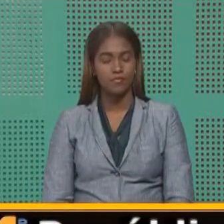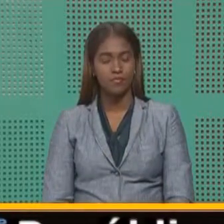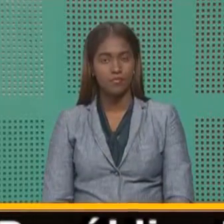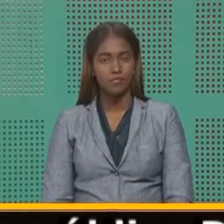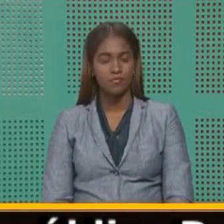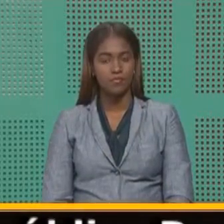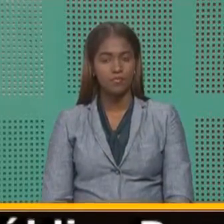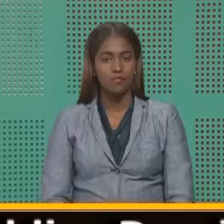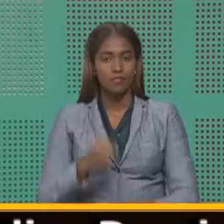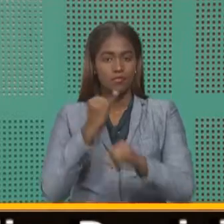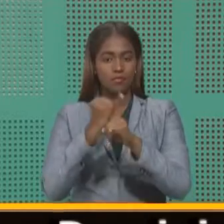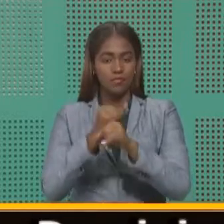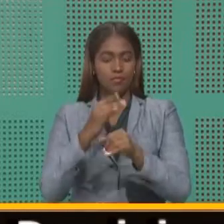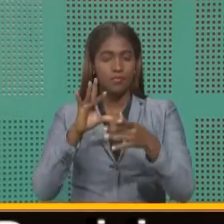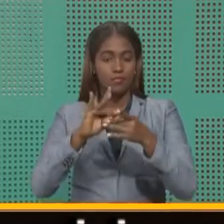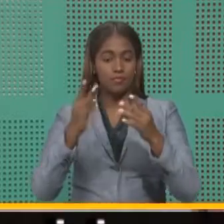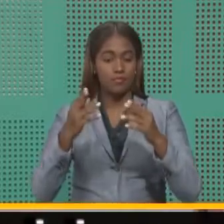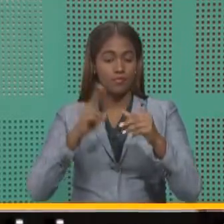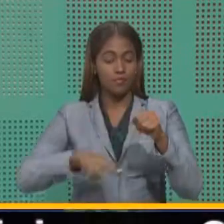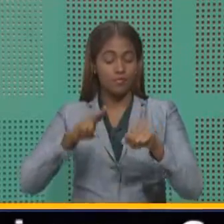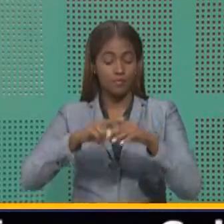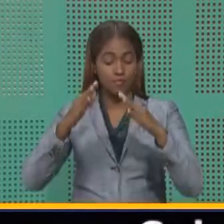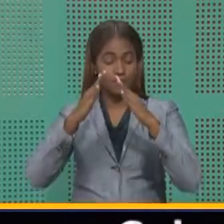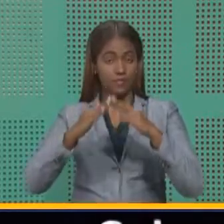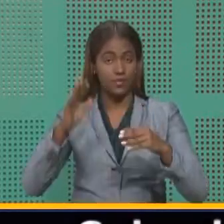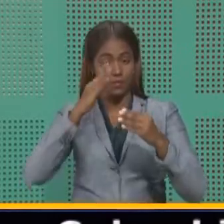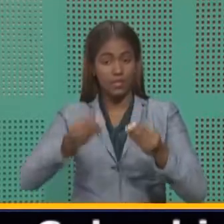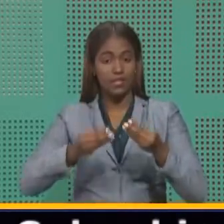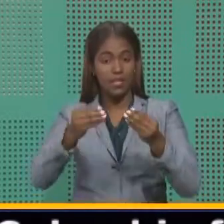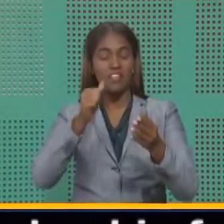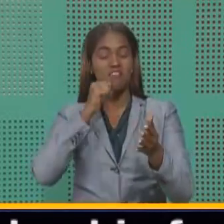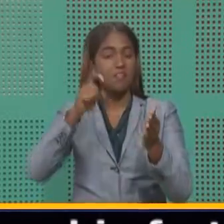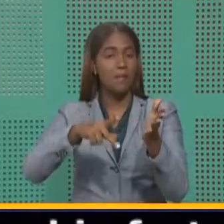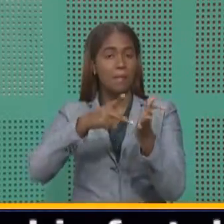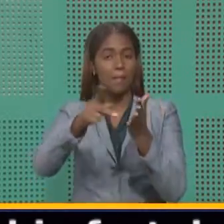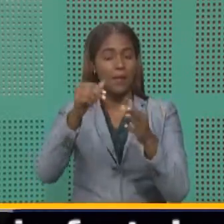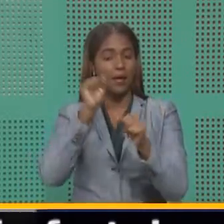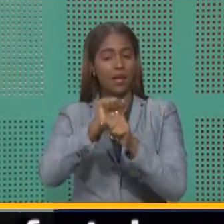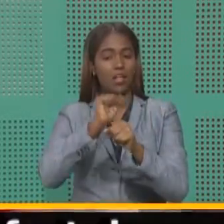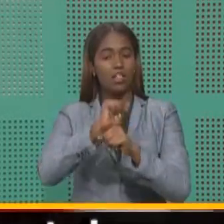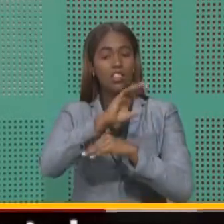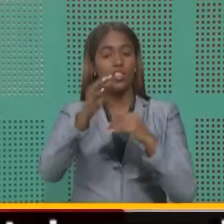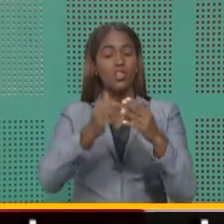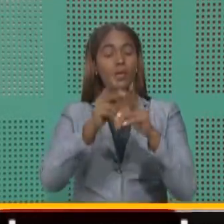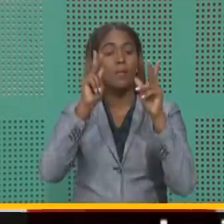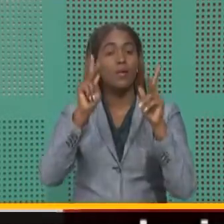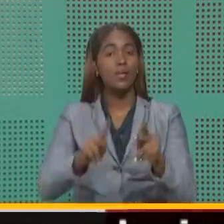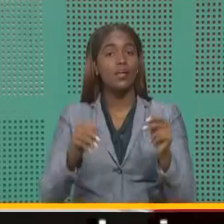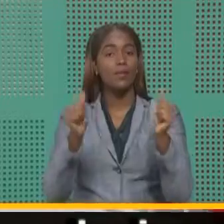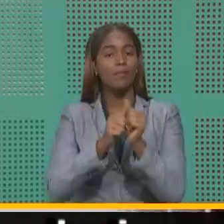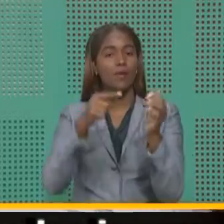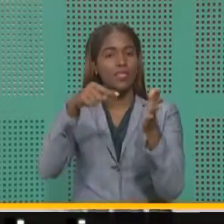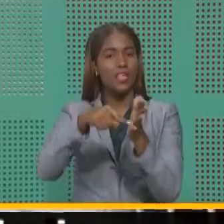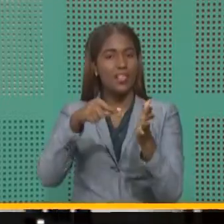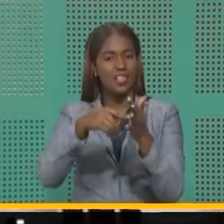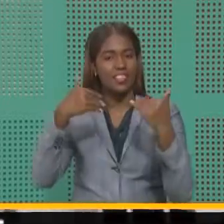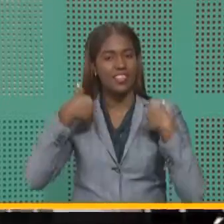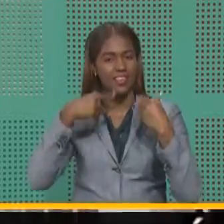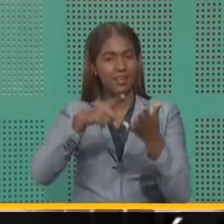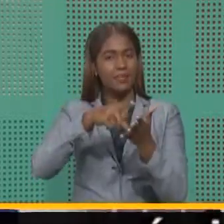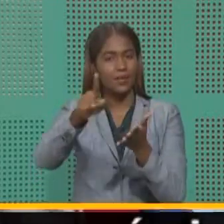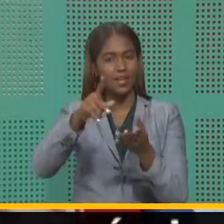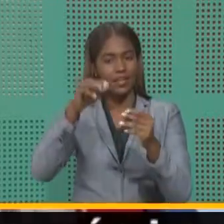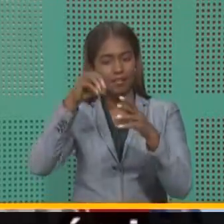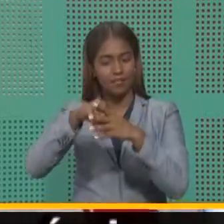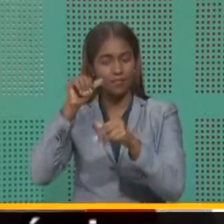el instituto nacional de la vivienda otorgará exoneraciones de pago a todos los ciudadanos con deudas pendientes en la